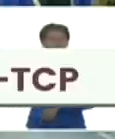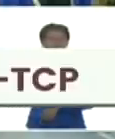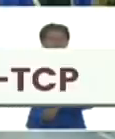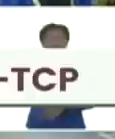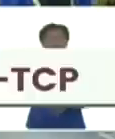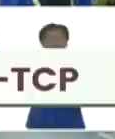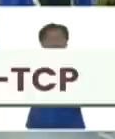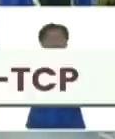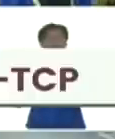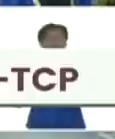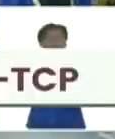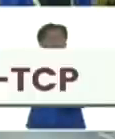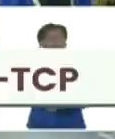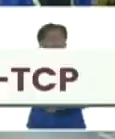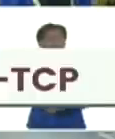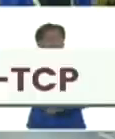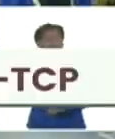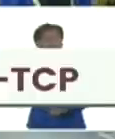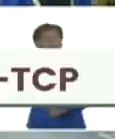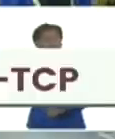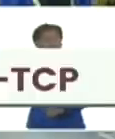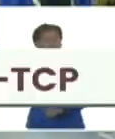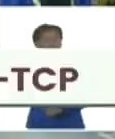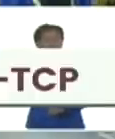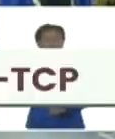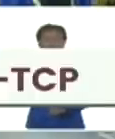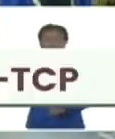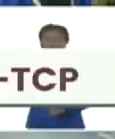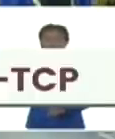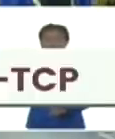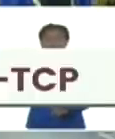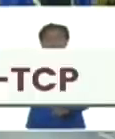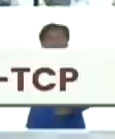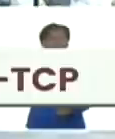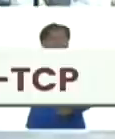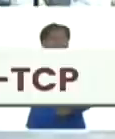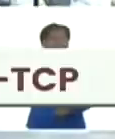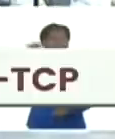que están viviendo un momento de